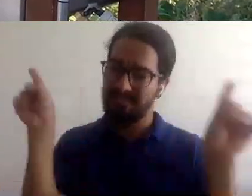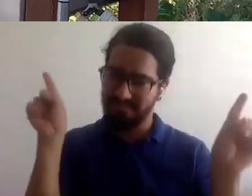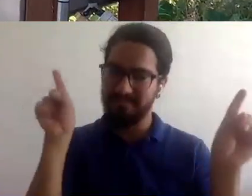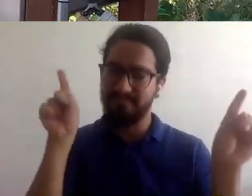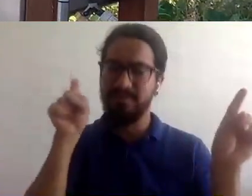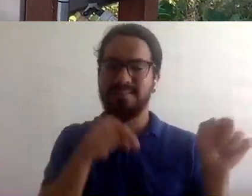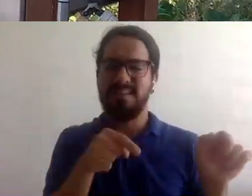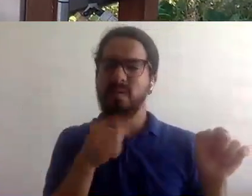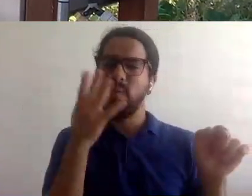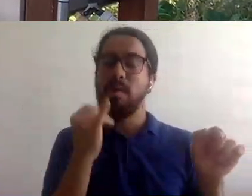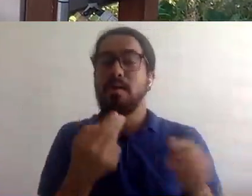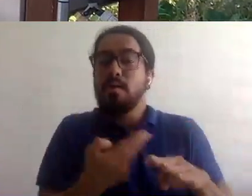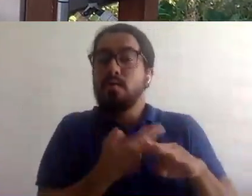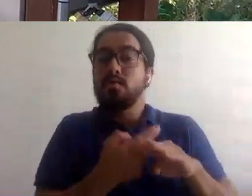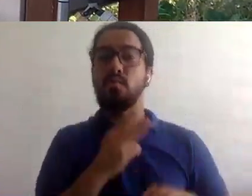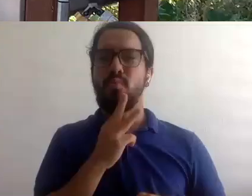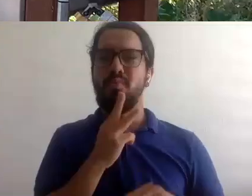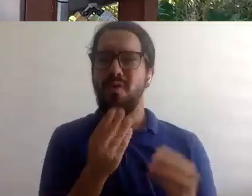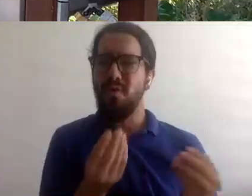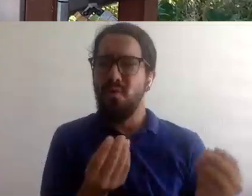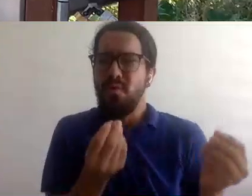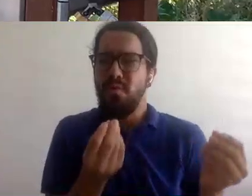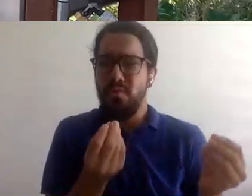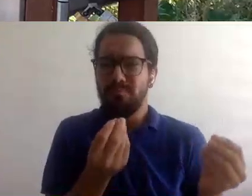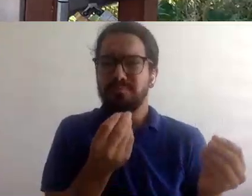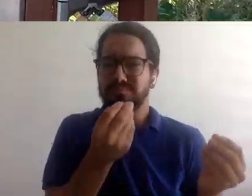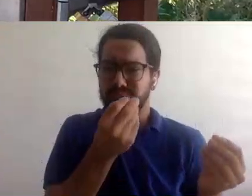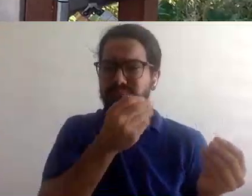olvidamos los tomates romas, ¿verdad?